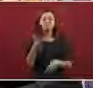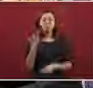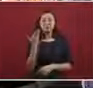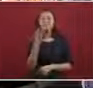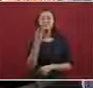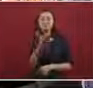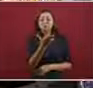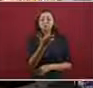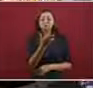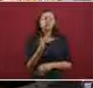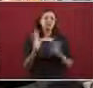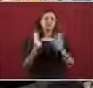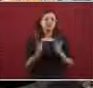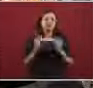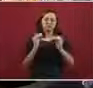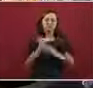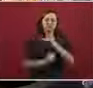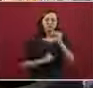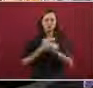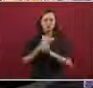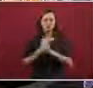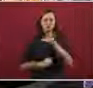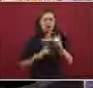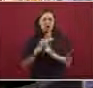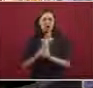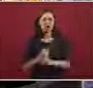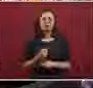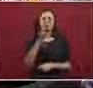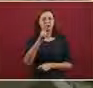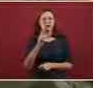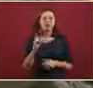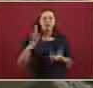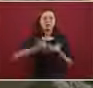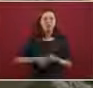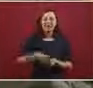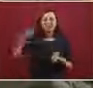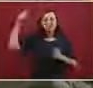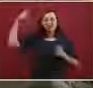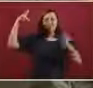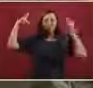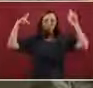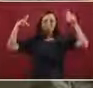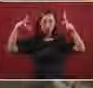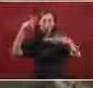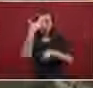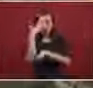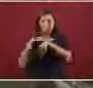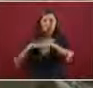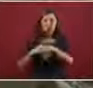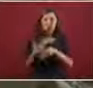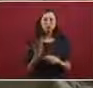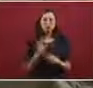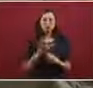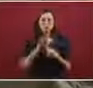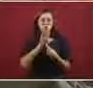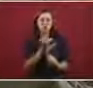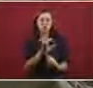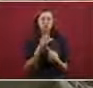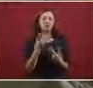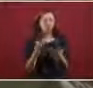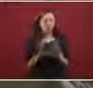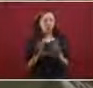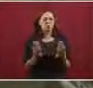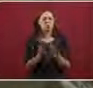incluso lo ha pedido desde hace años, que se entreguen las cámaras de seguridad que tenía su casa para que se demuestre cómo fue